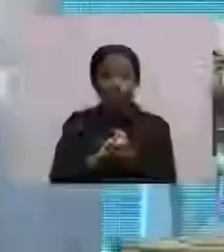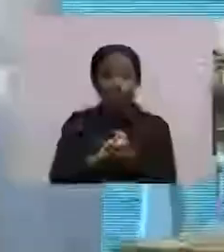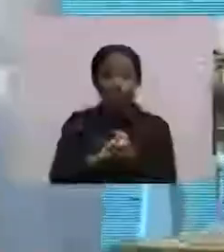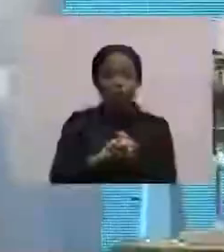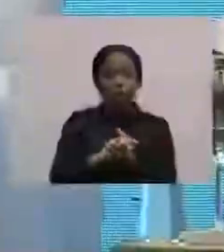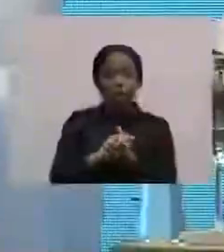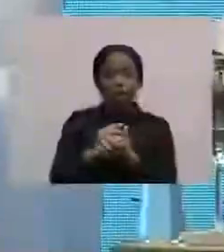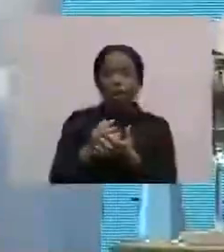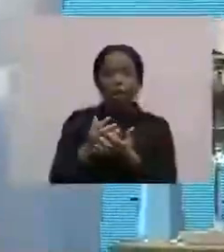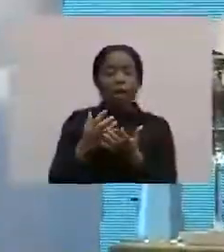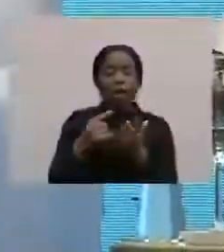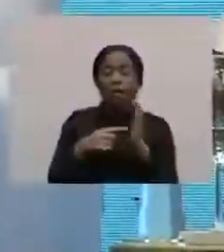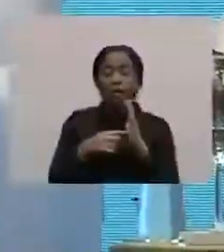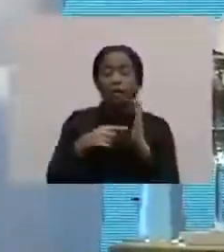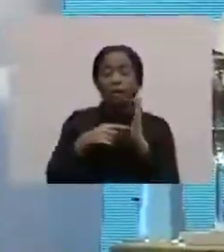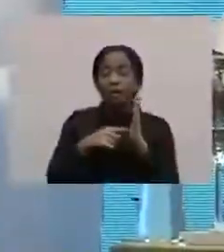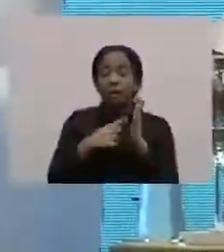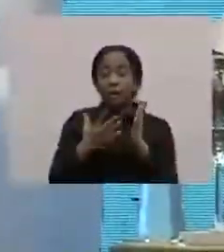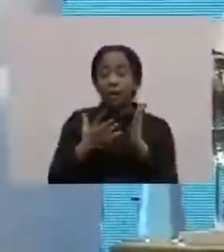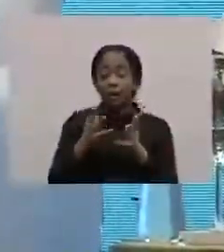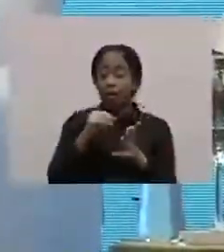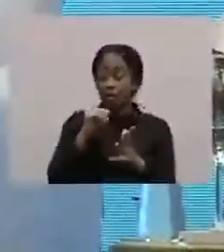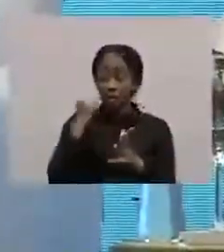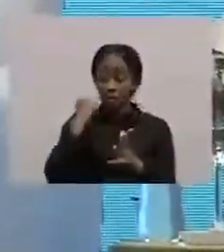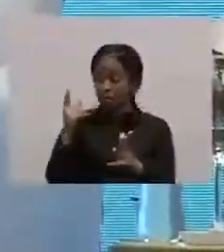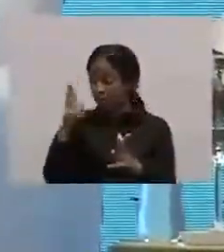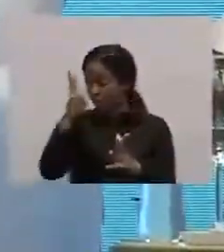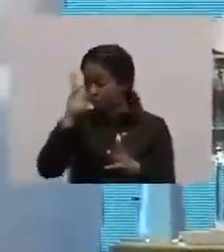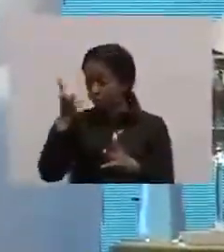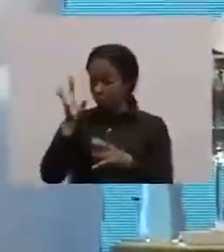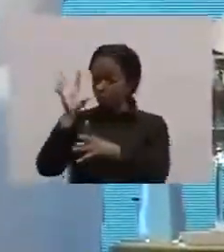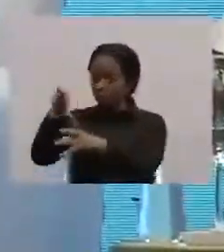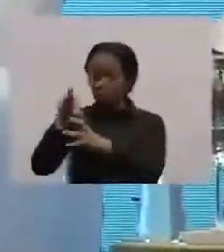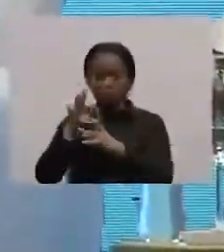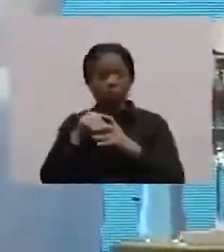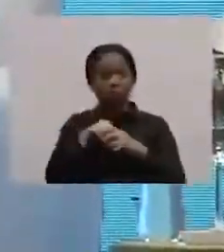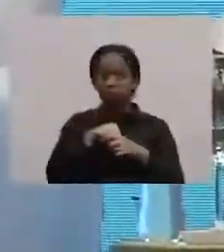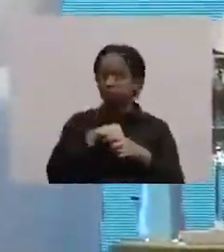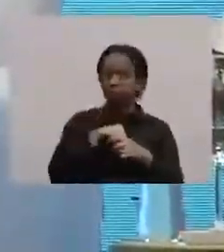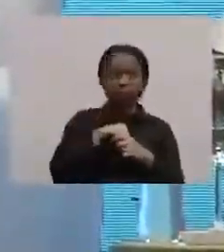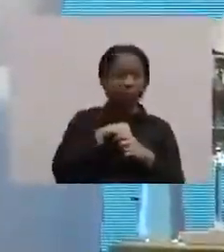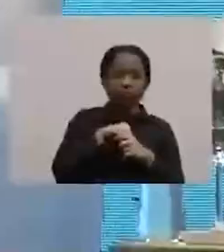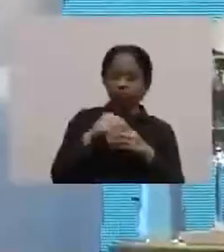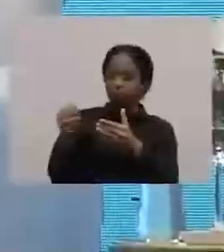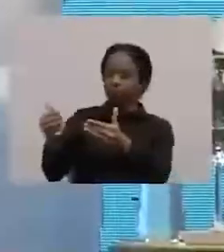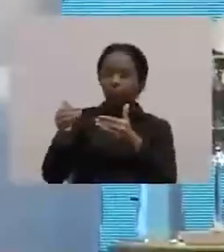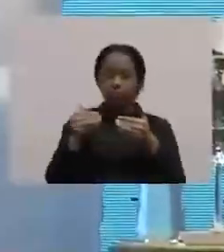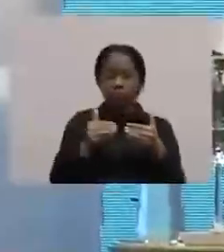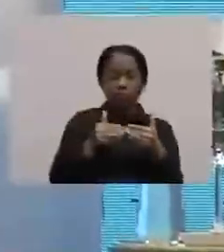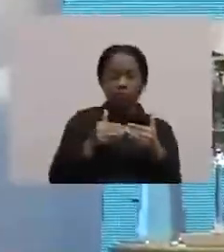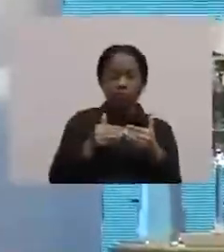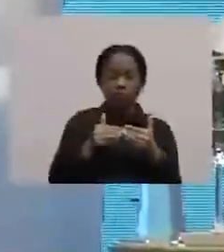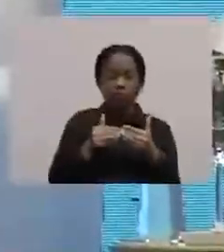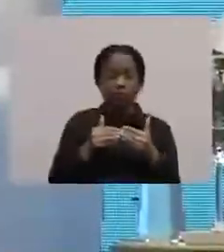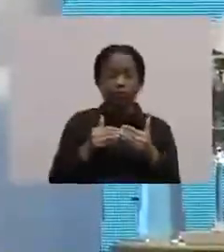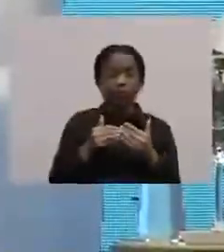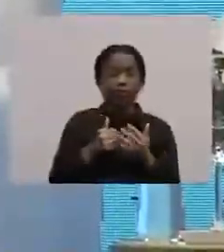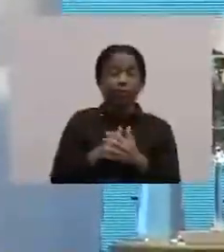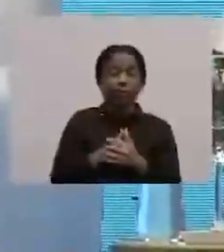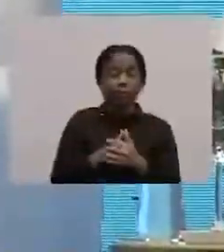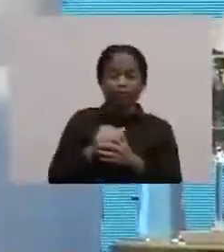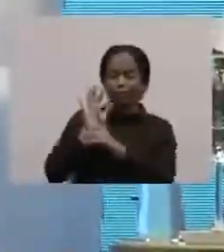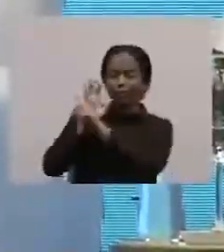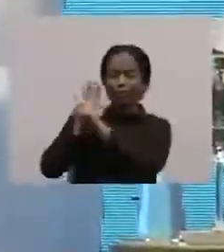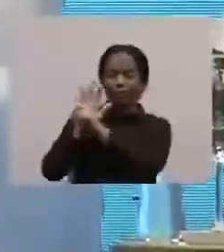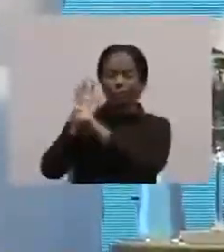verse involucrado en algo que no sea cierto, que no sea mentira. Normalmente, ¿cuál es la actitud de los gobiernos? Caerle encima al